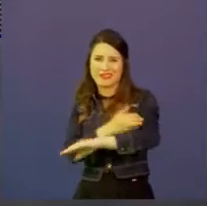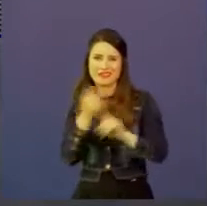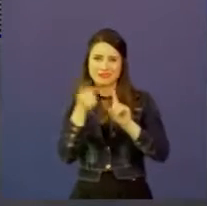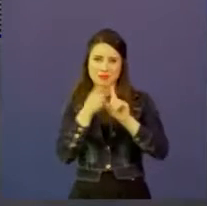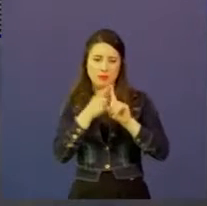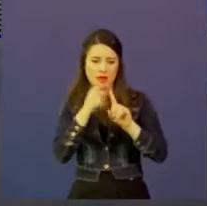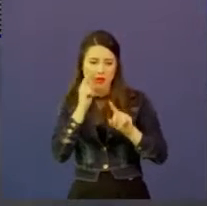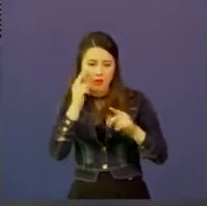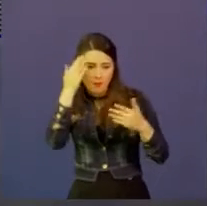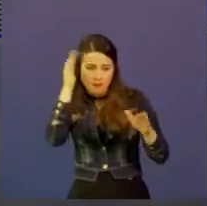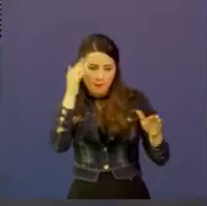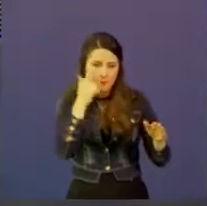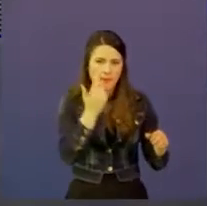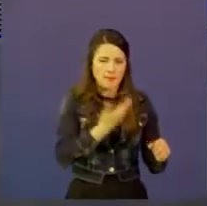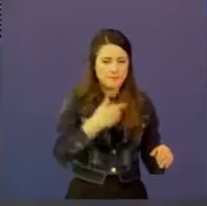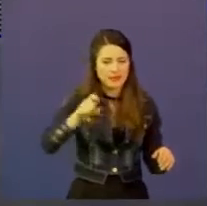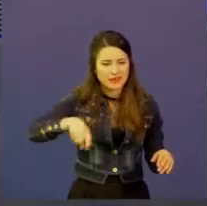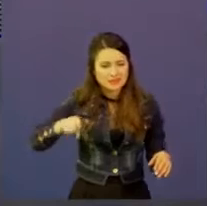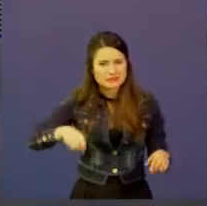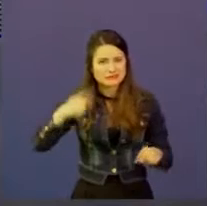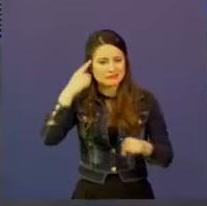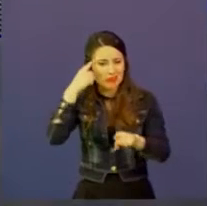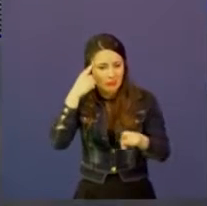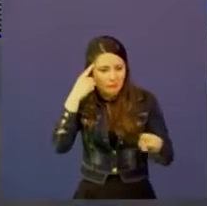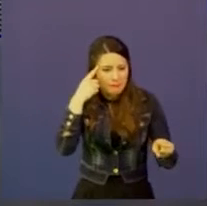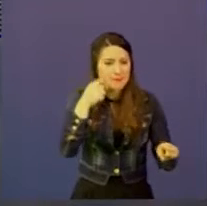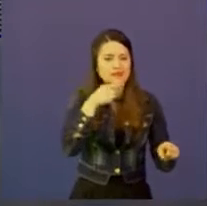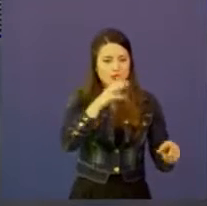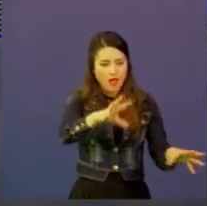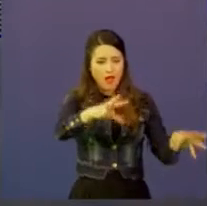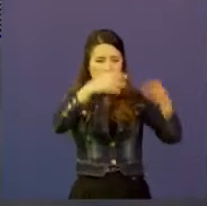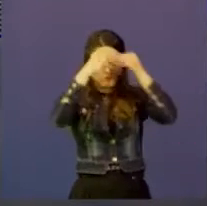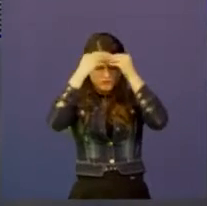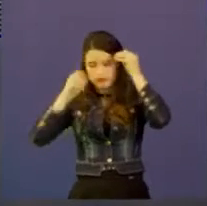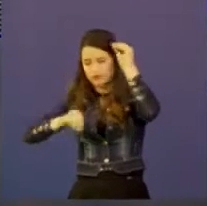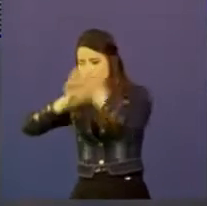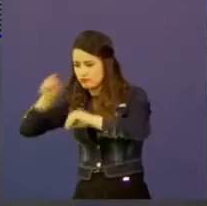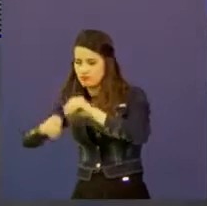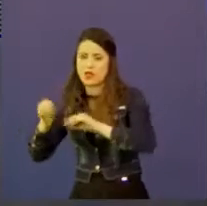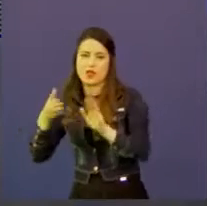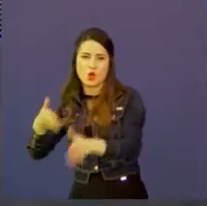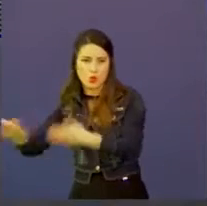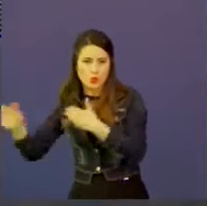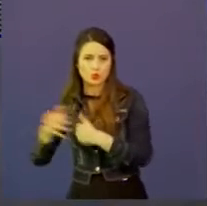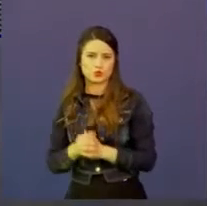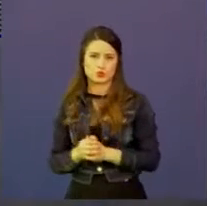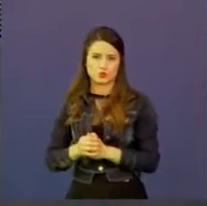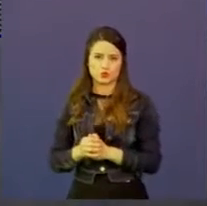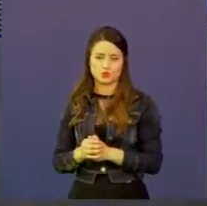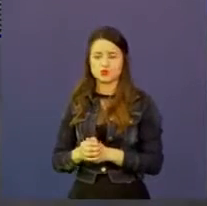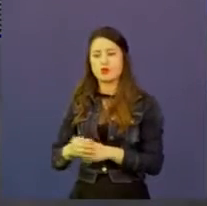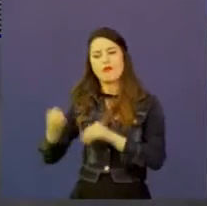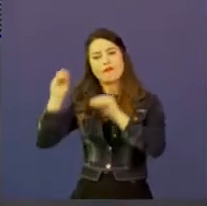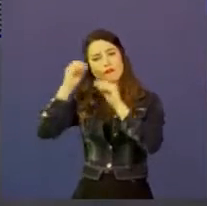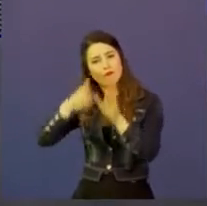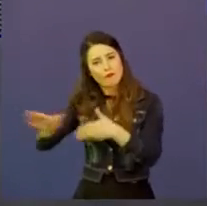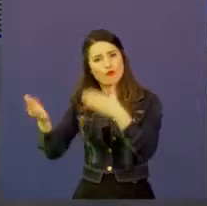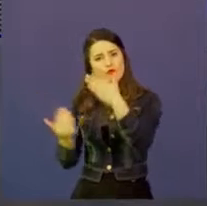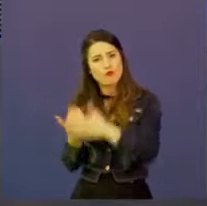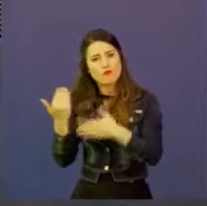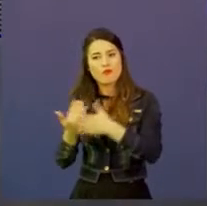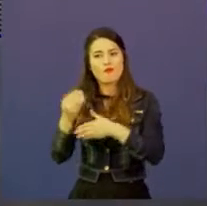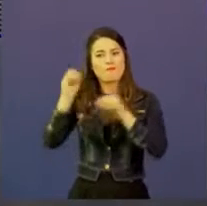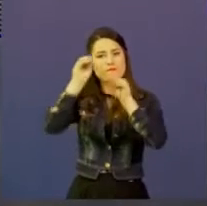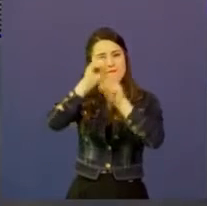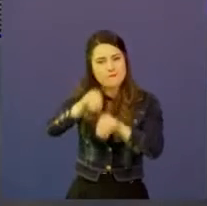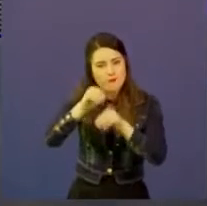que hay que despertar en ellos para que se relacionen con sus hijos, para diseñar un proceso de formación y de capacitación muy concreto